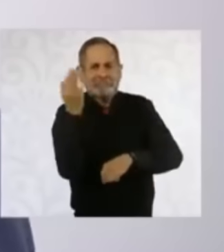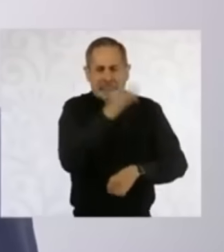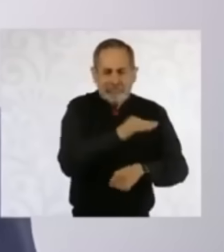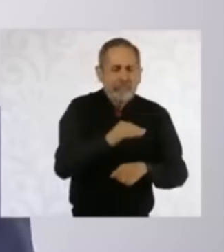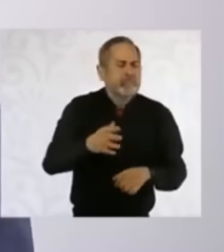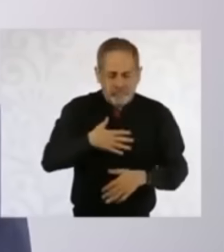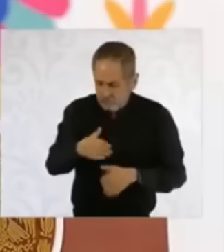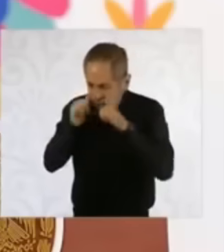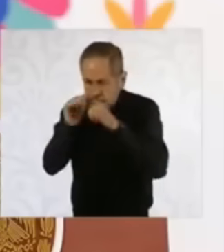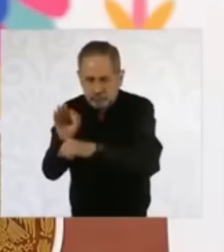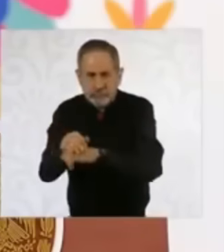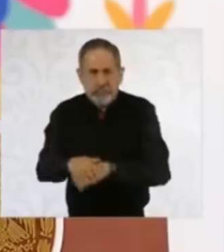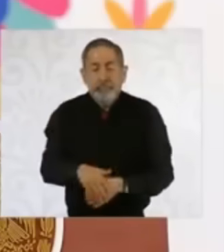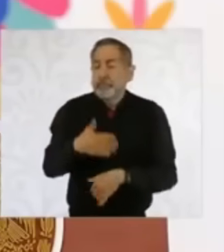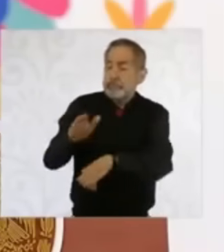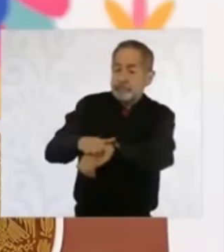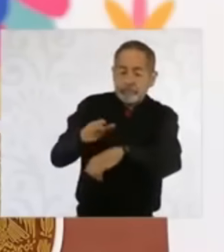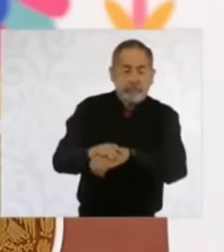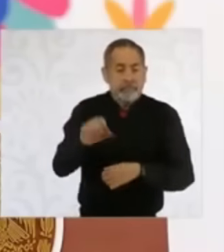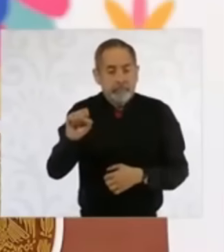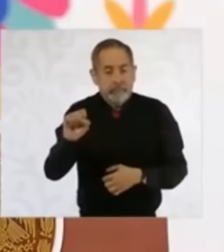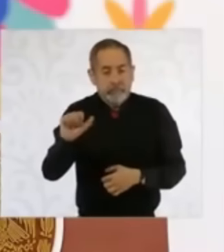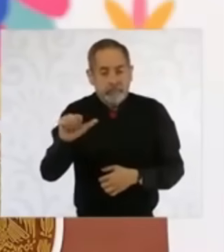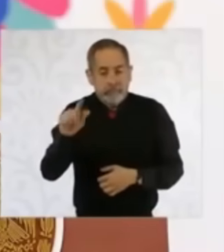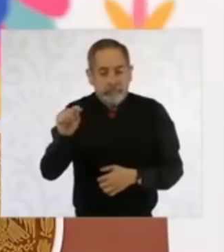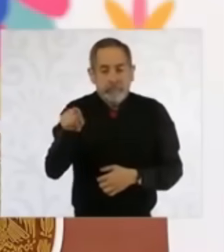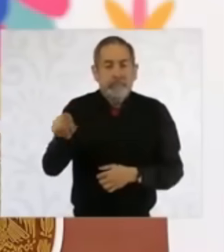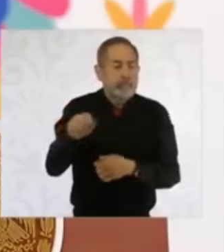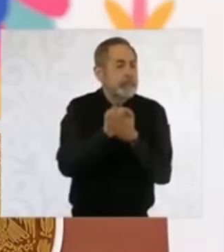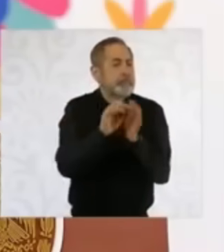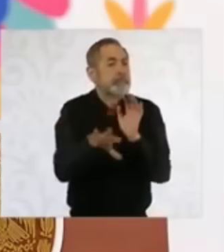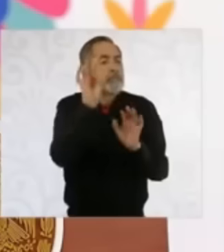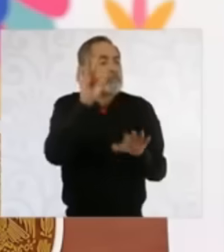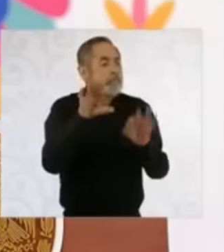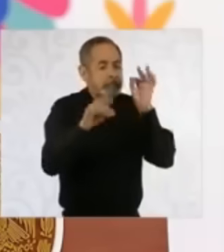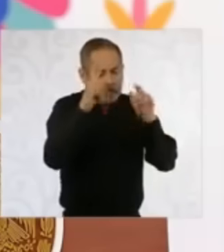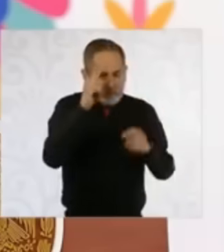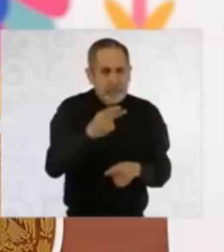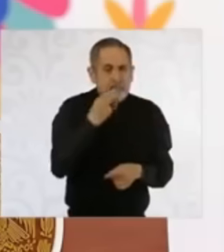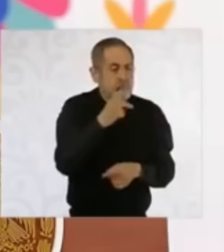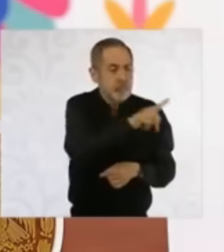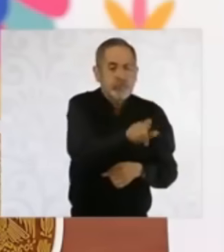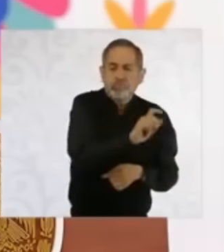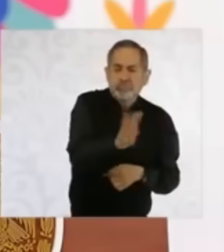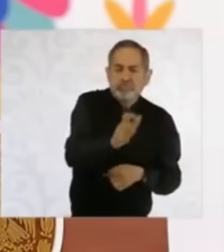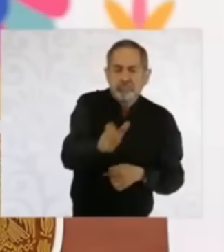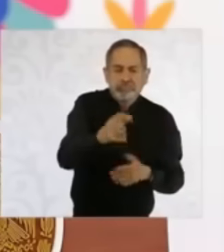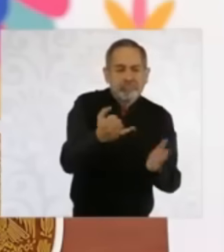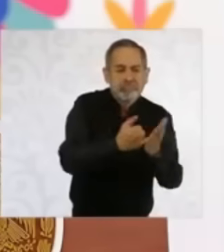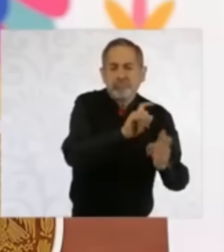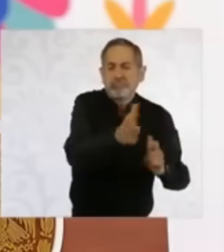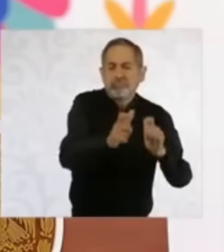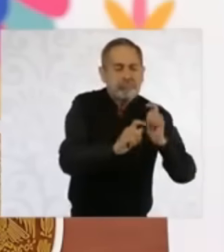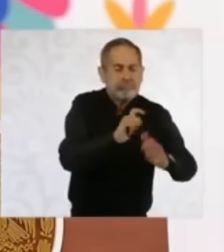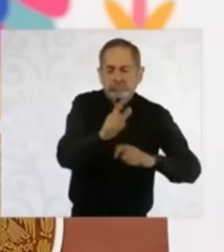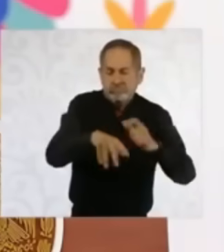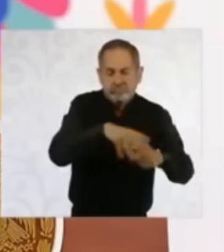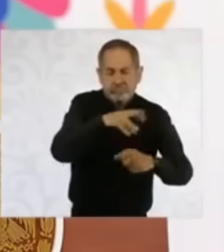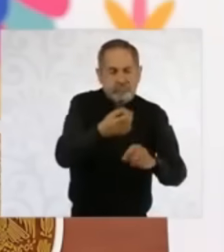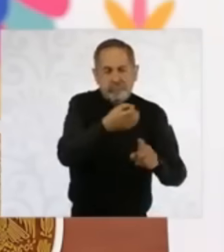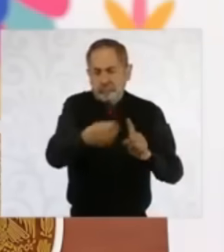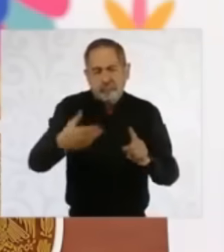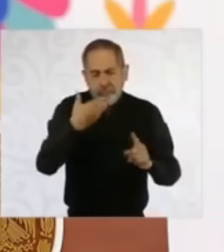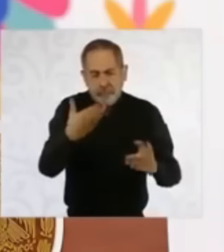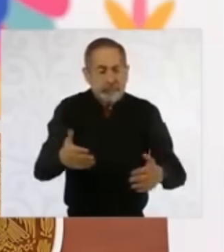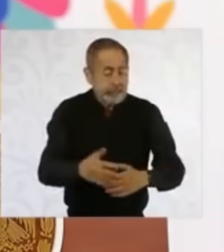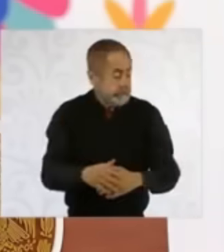es posible que ahora les esté llegando un pago de 12,000 pes principalmente los más afectados en el operativo pasado fueron las personas